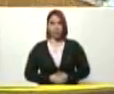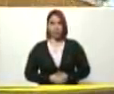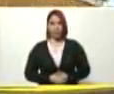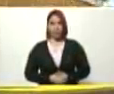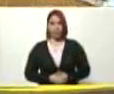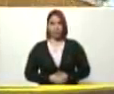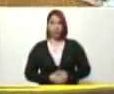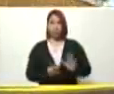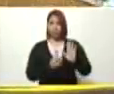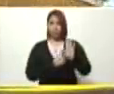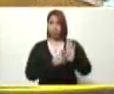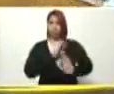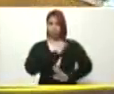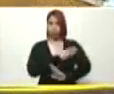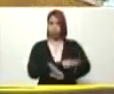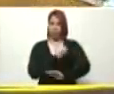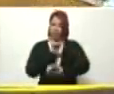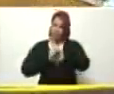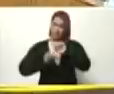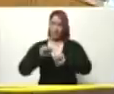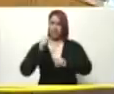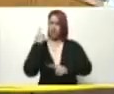Un verdadero poder de defensa